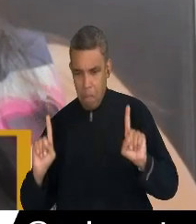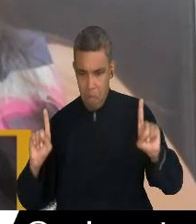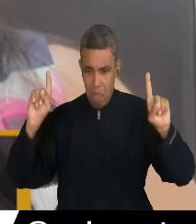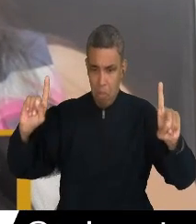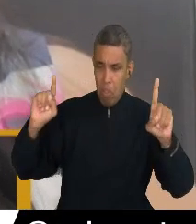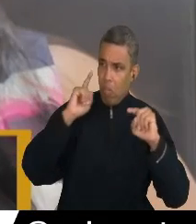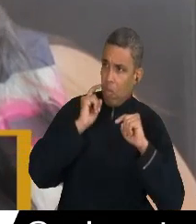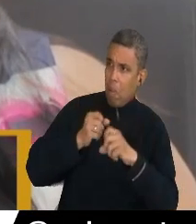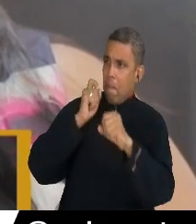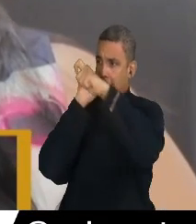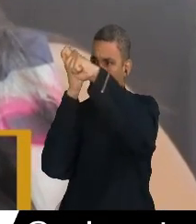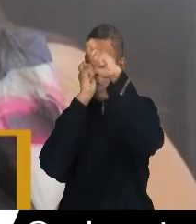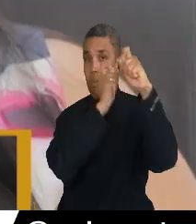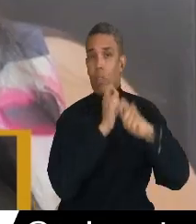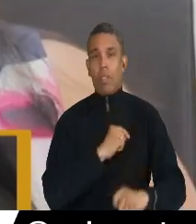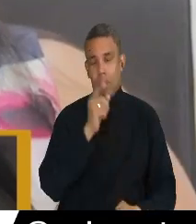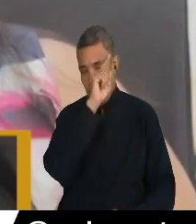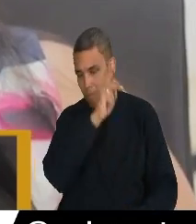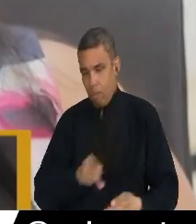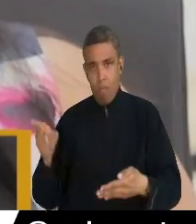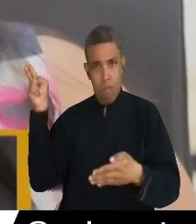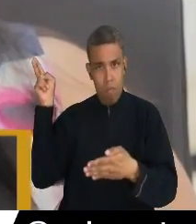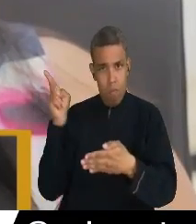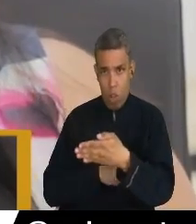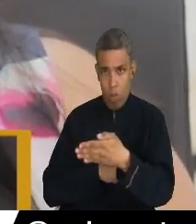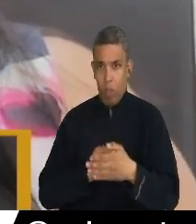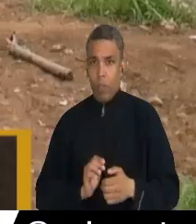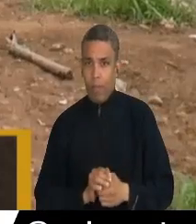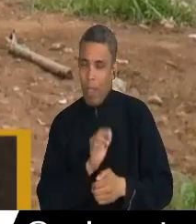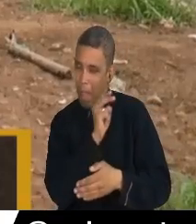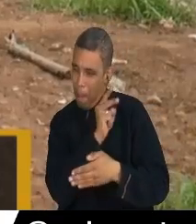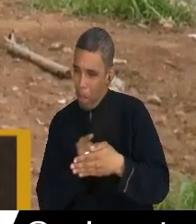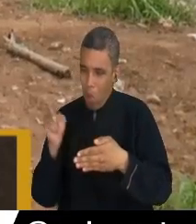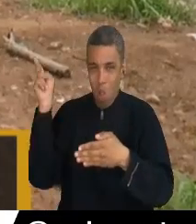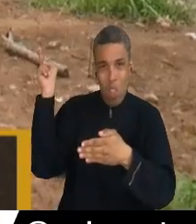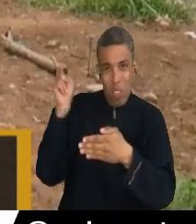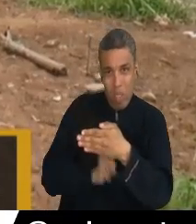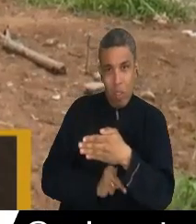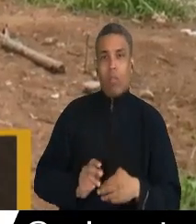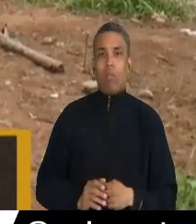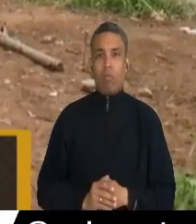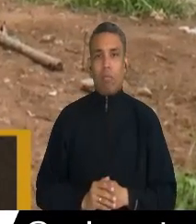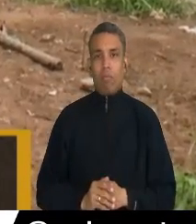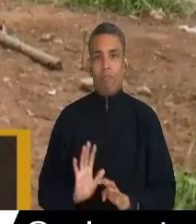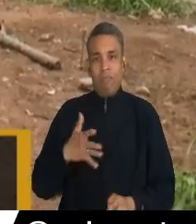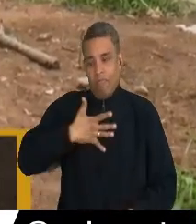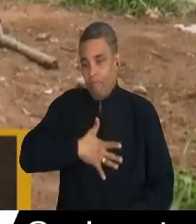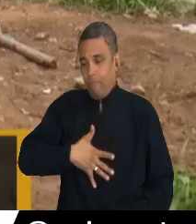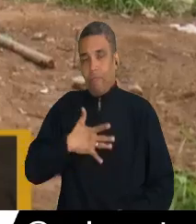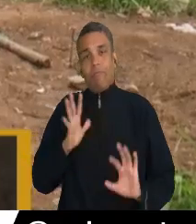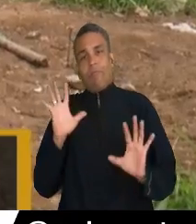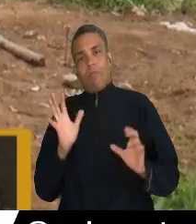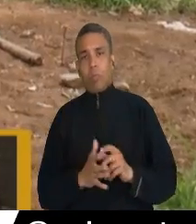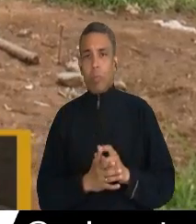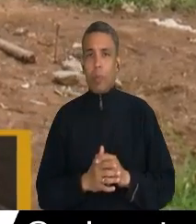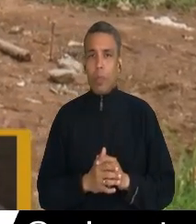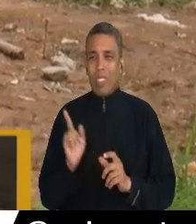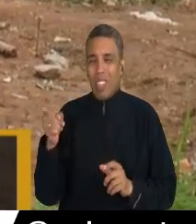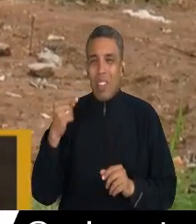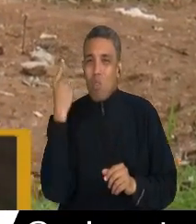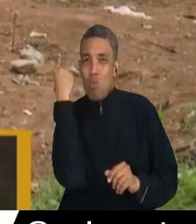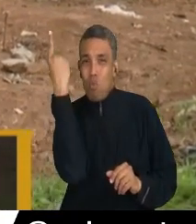Echeverri, con la Ciudadela Centenario. Entonces, para nosotros es muy incómodo tener que tomar medidas un